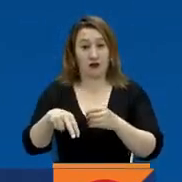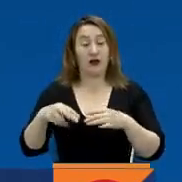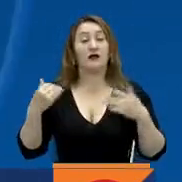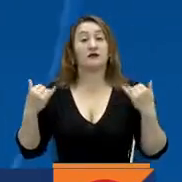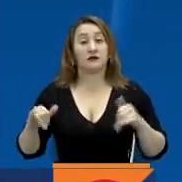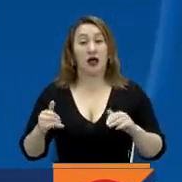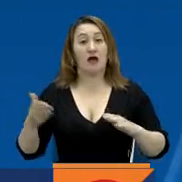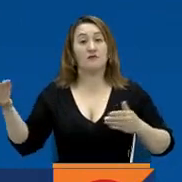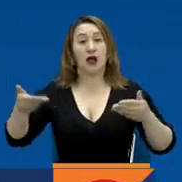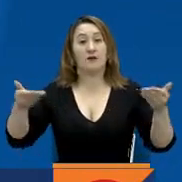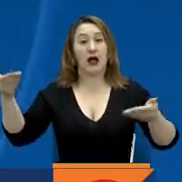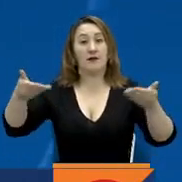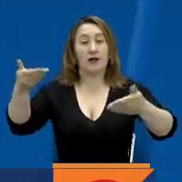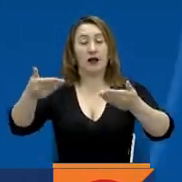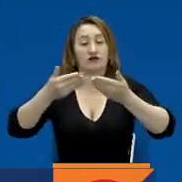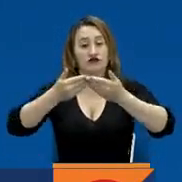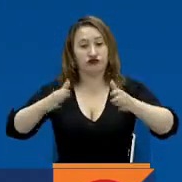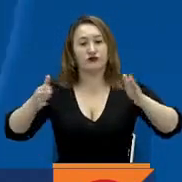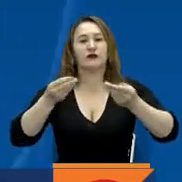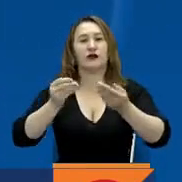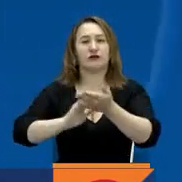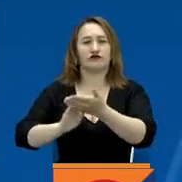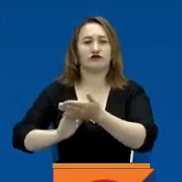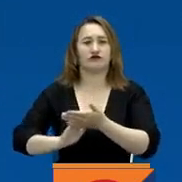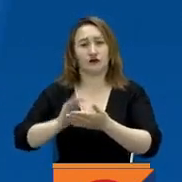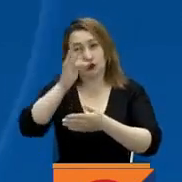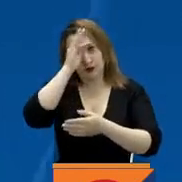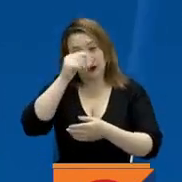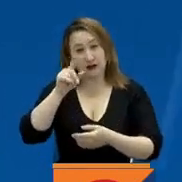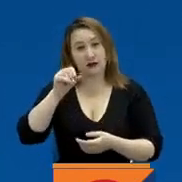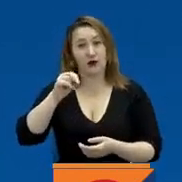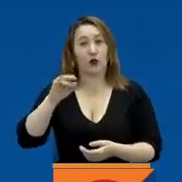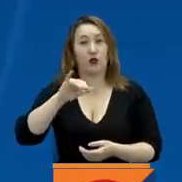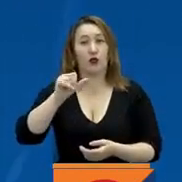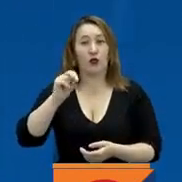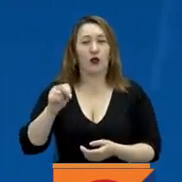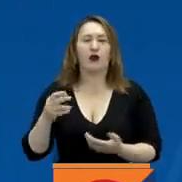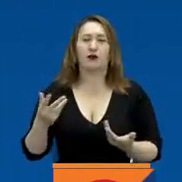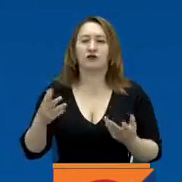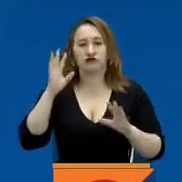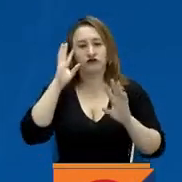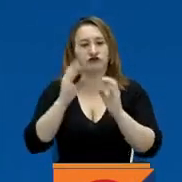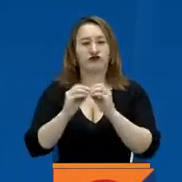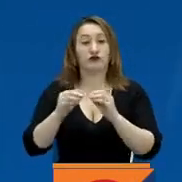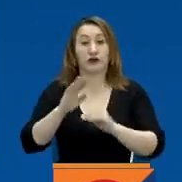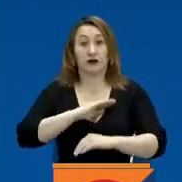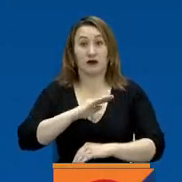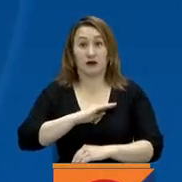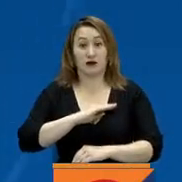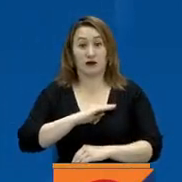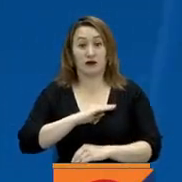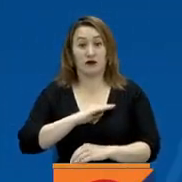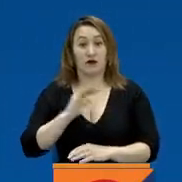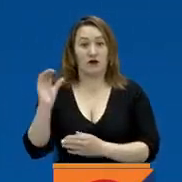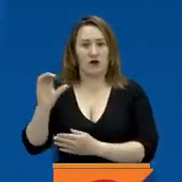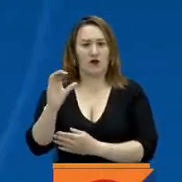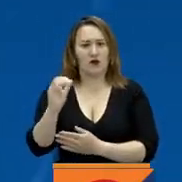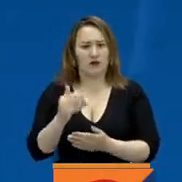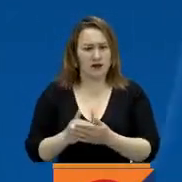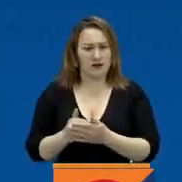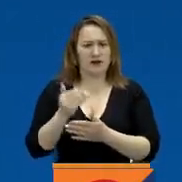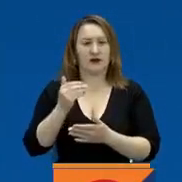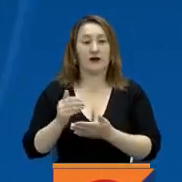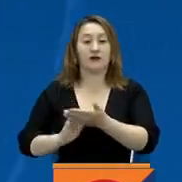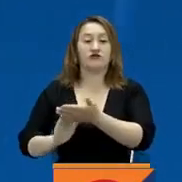procesos de licitación para restaurar el Hospital San Juan de Dios de Bogotá en coordinación con la alcaldía. La nación comenzará con la